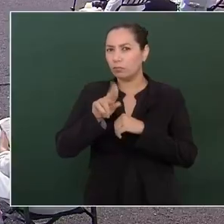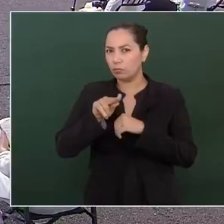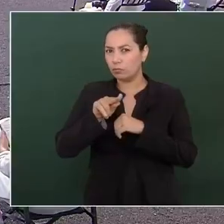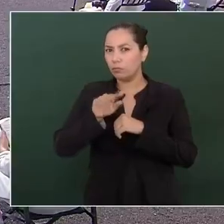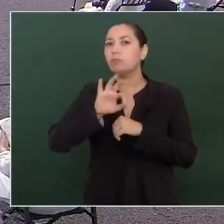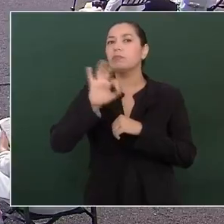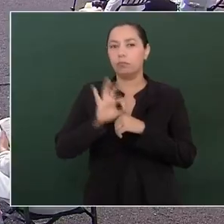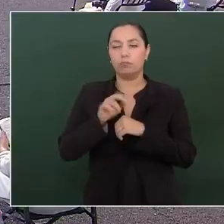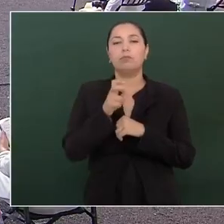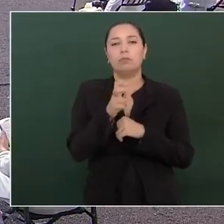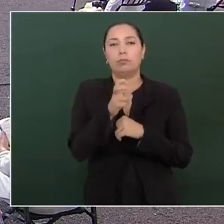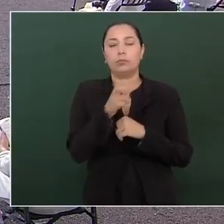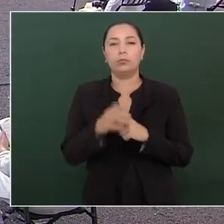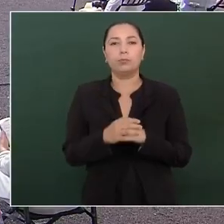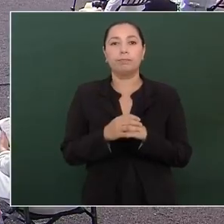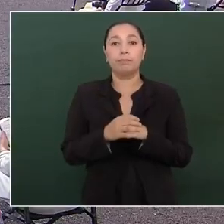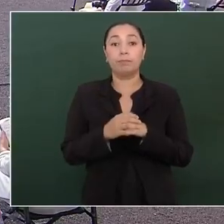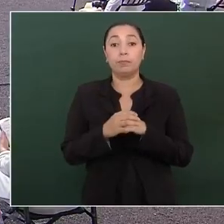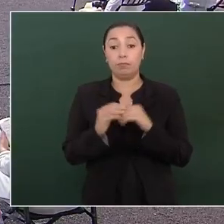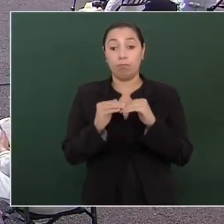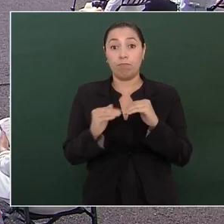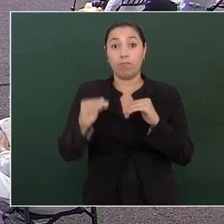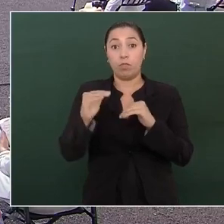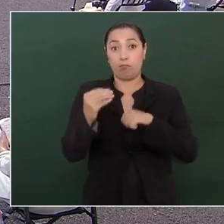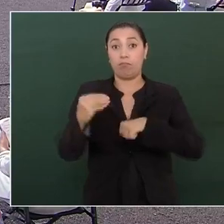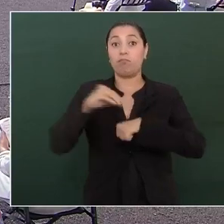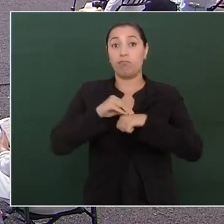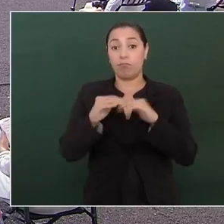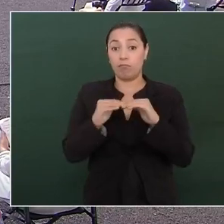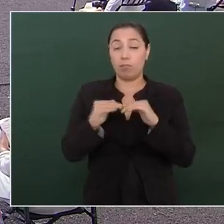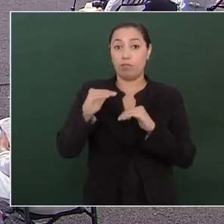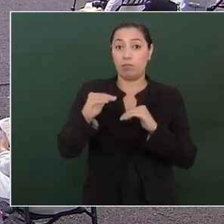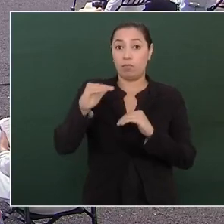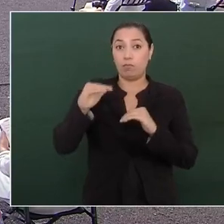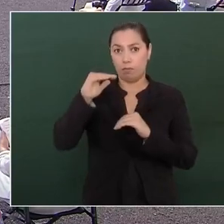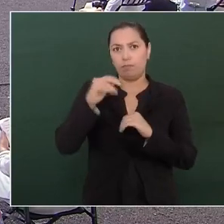180%, y vienen aumentos.